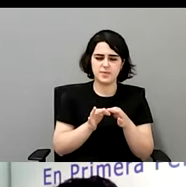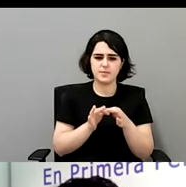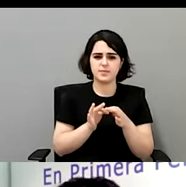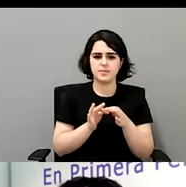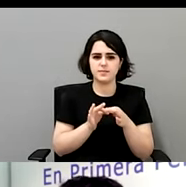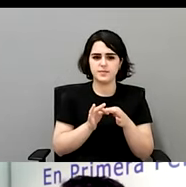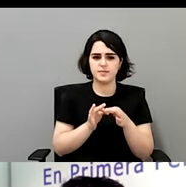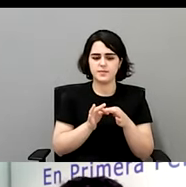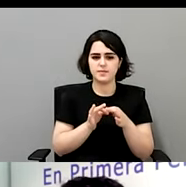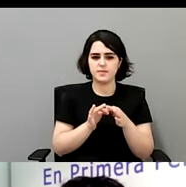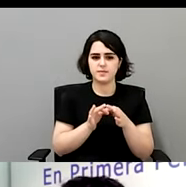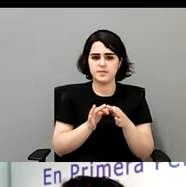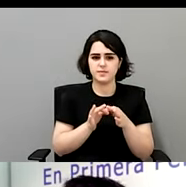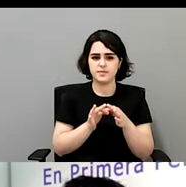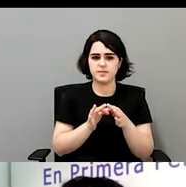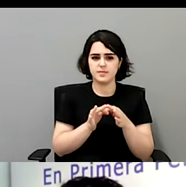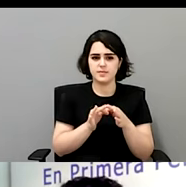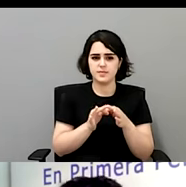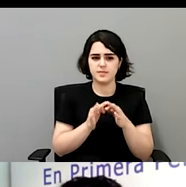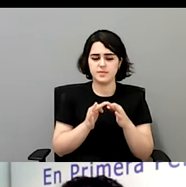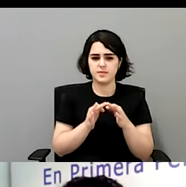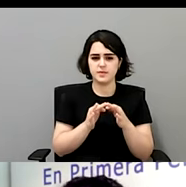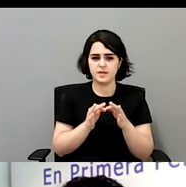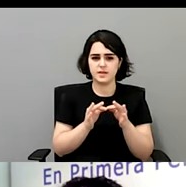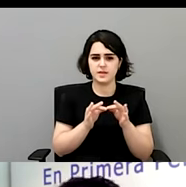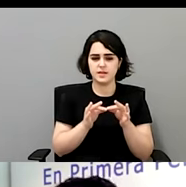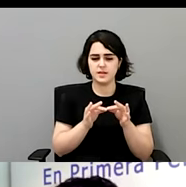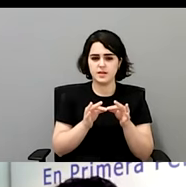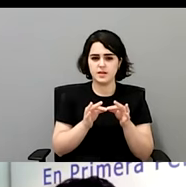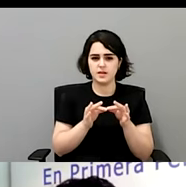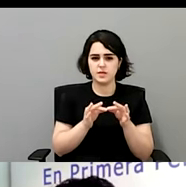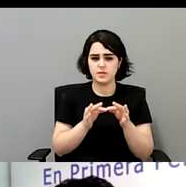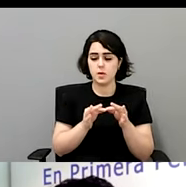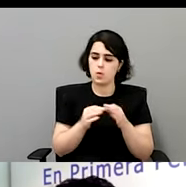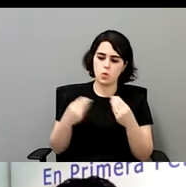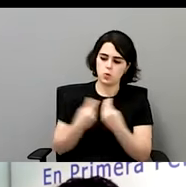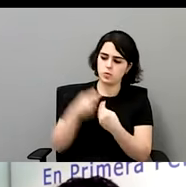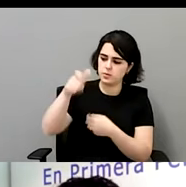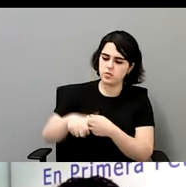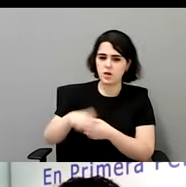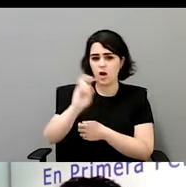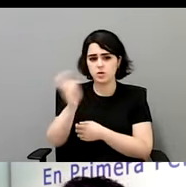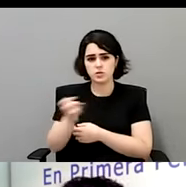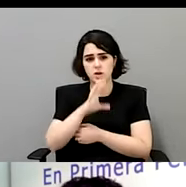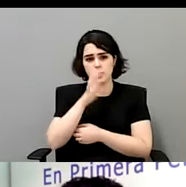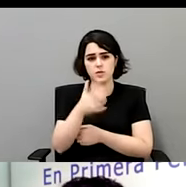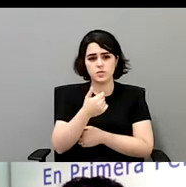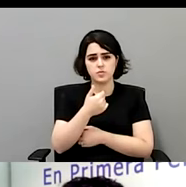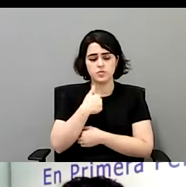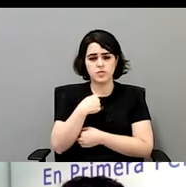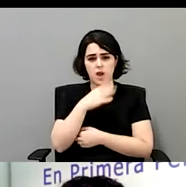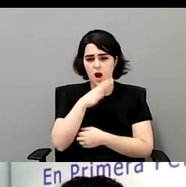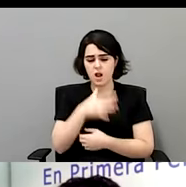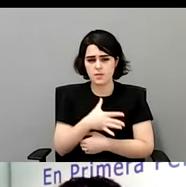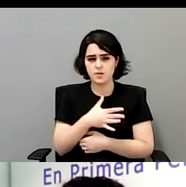con alguien, ¿no? Entonces, yo ahora mismo no, porque tengo el apoyo